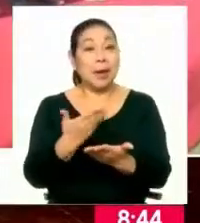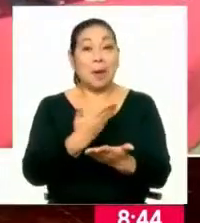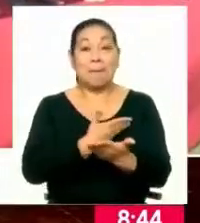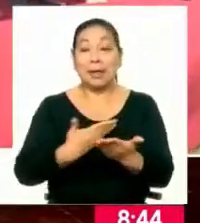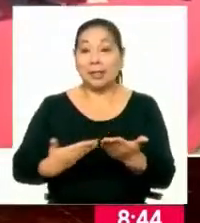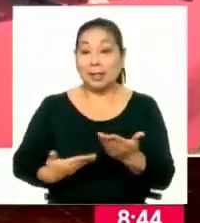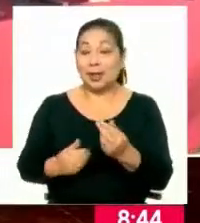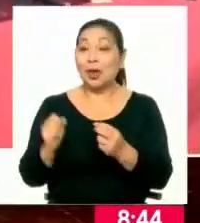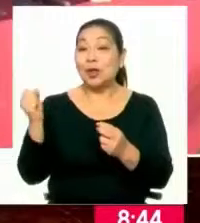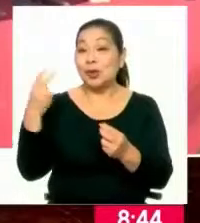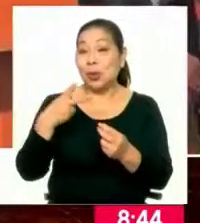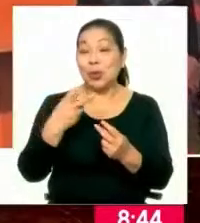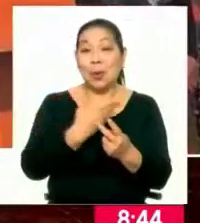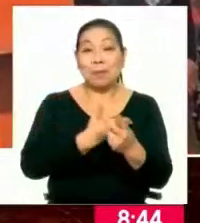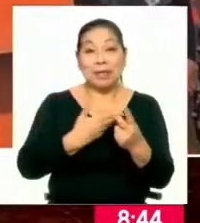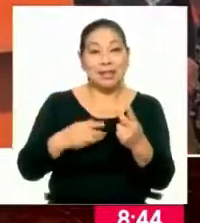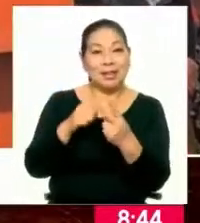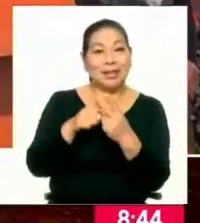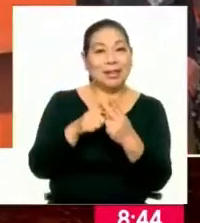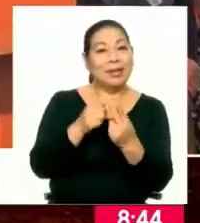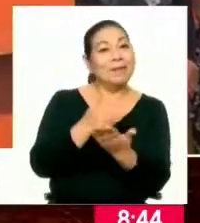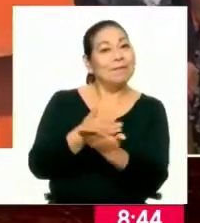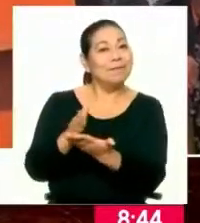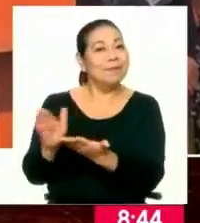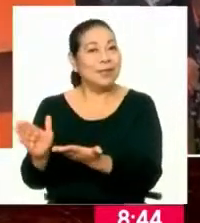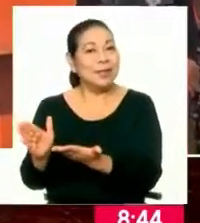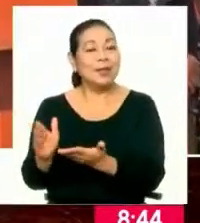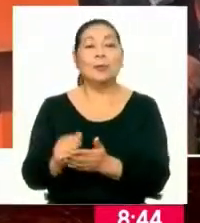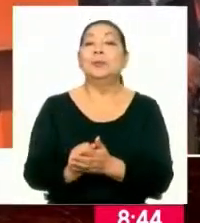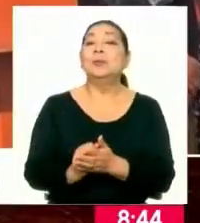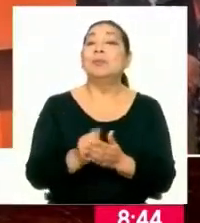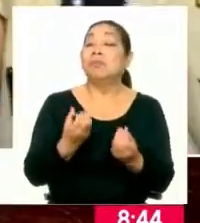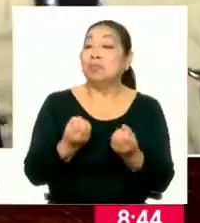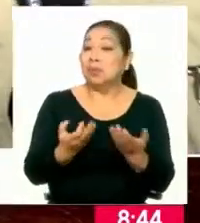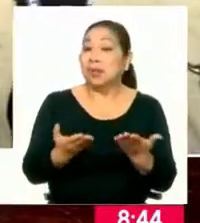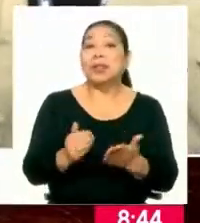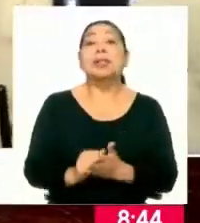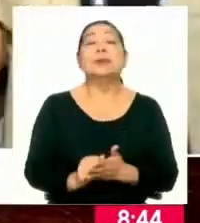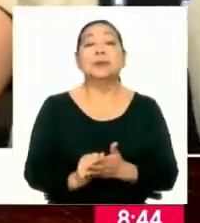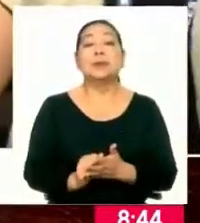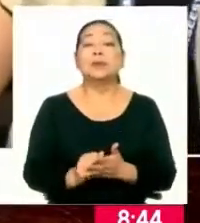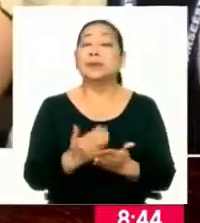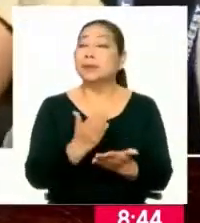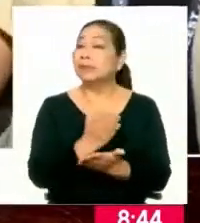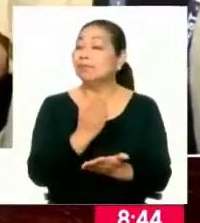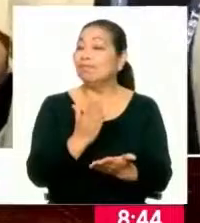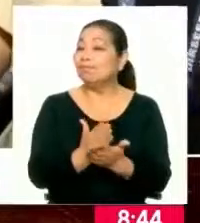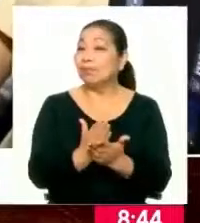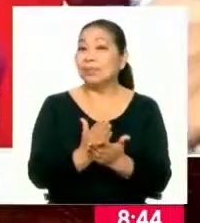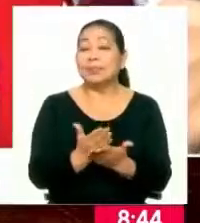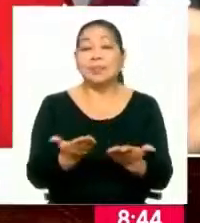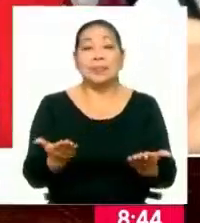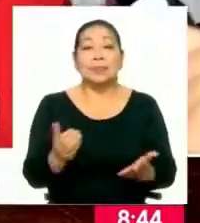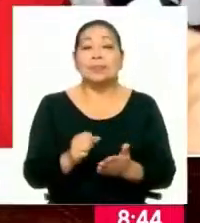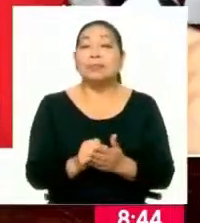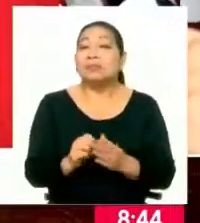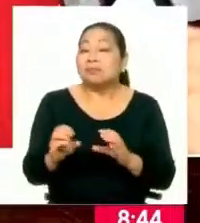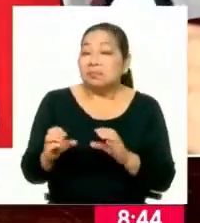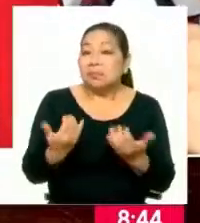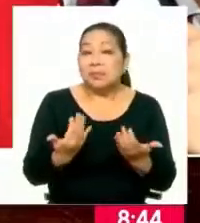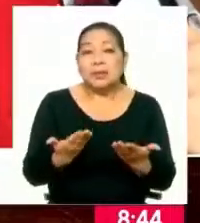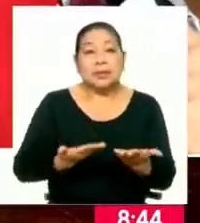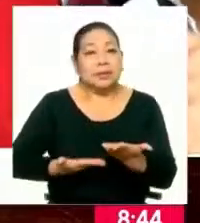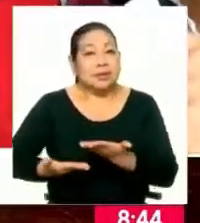la vicepresidenta, y evidentemente en un escenario bastante complicado de que se lograsen